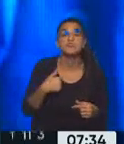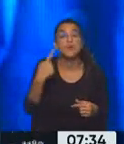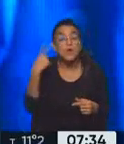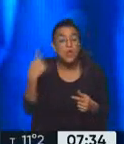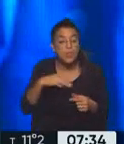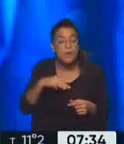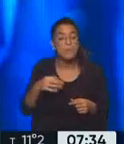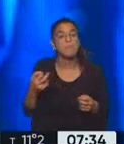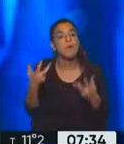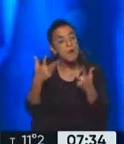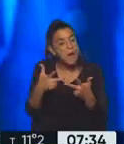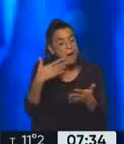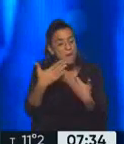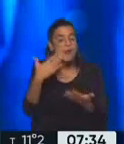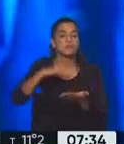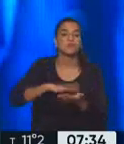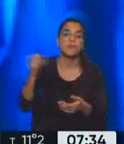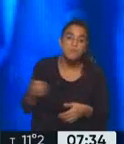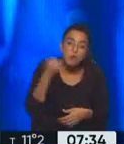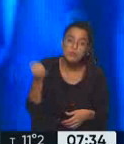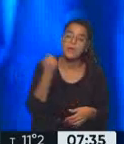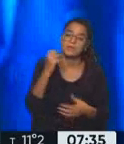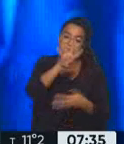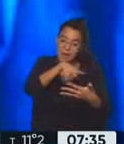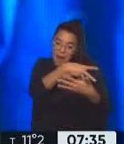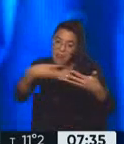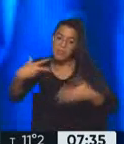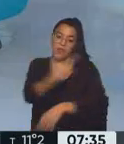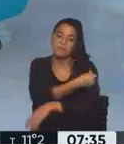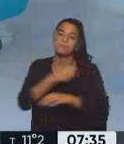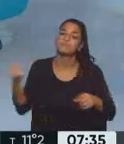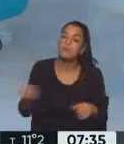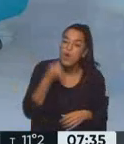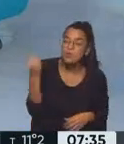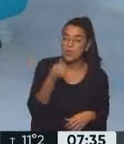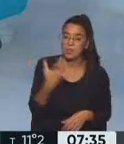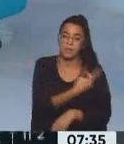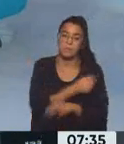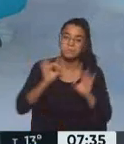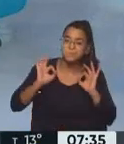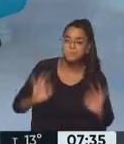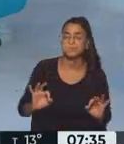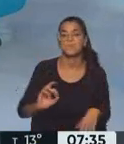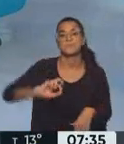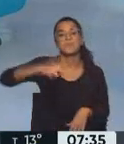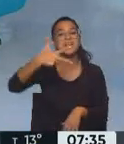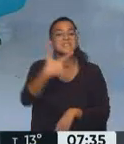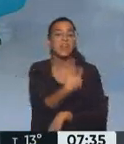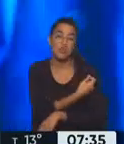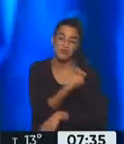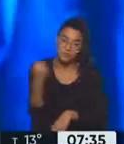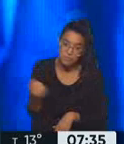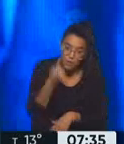traer y poner en agenda la importancia de completar el calendario si el tercer digamos la tercera dosis